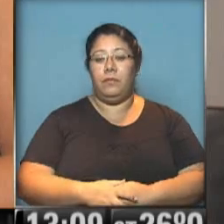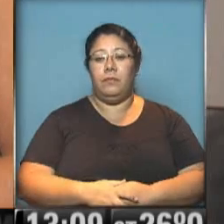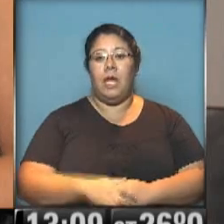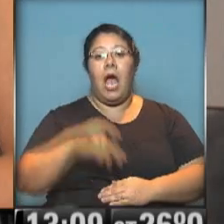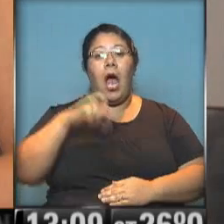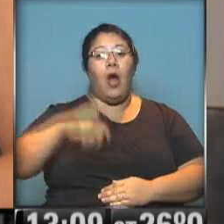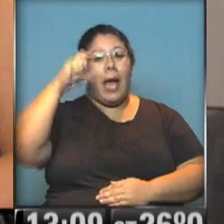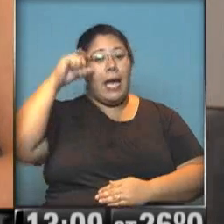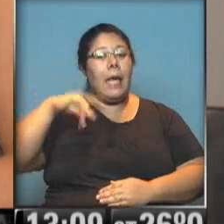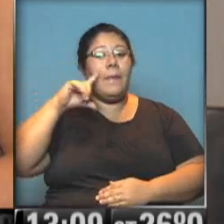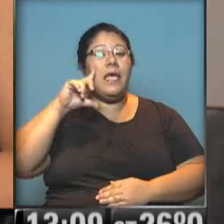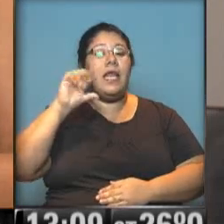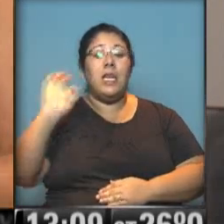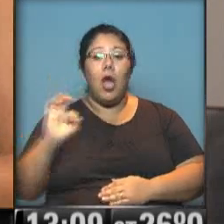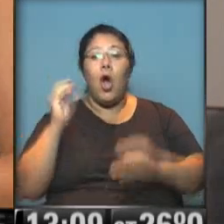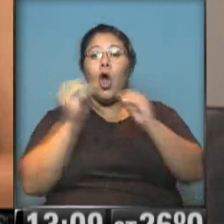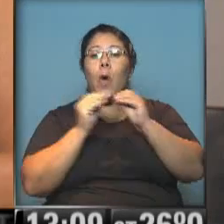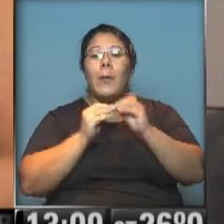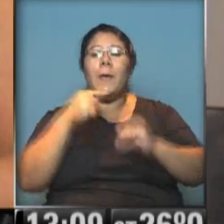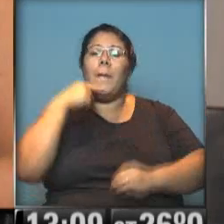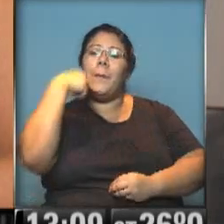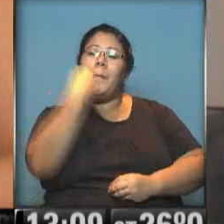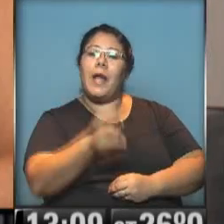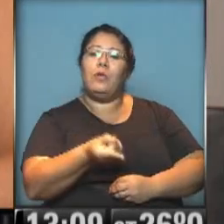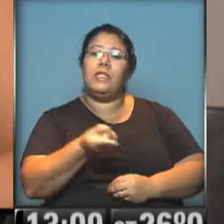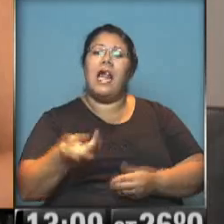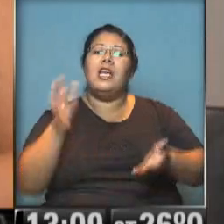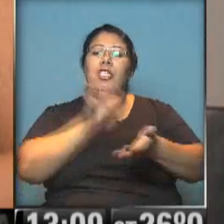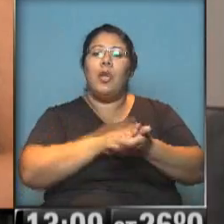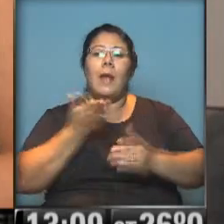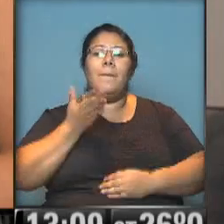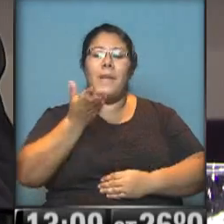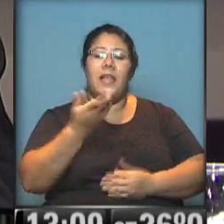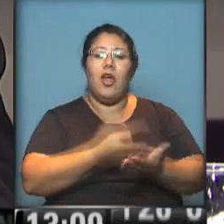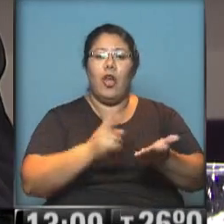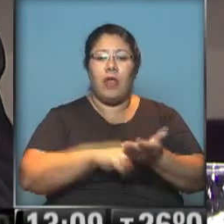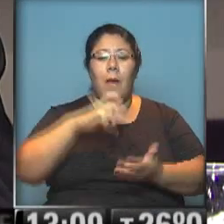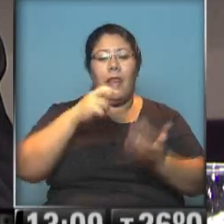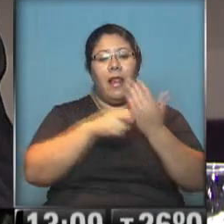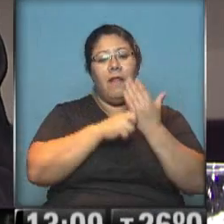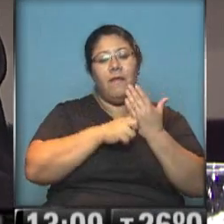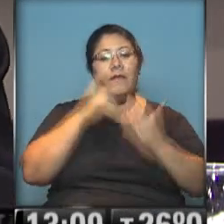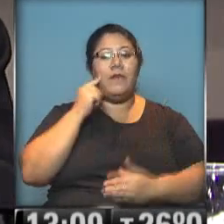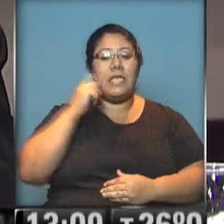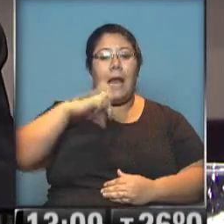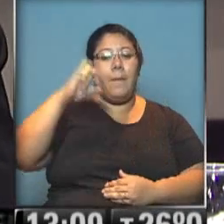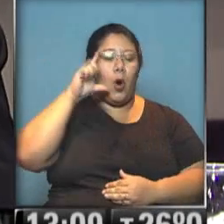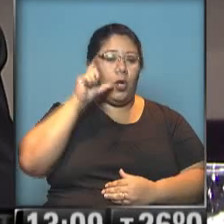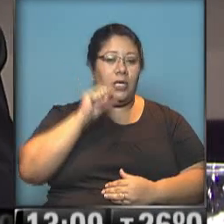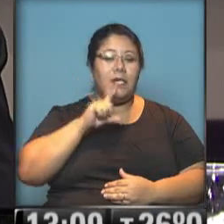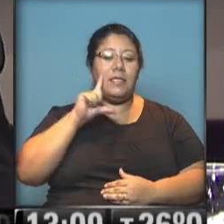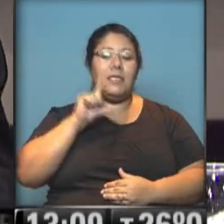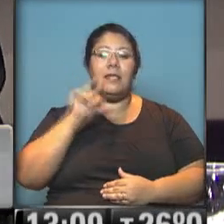con emilio ruchansky y le vamos a preguntar en qué se basa esta apelación que presenta pollicita emilio cómo te vas que tal agustina bueno tiene muchos puntos